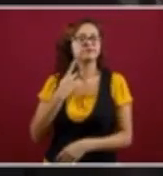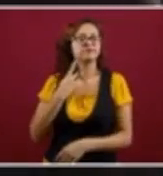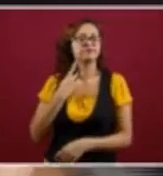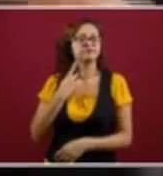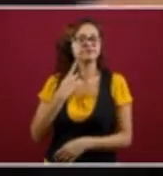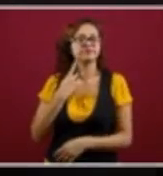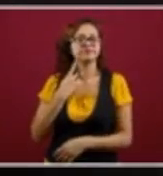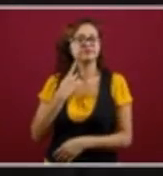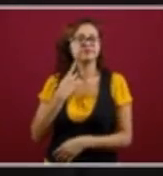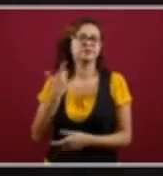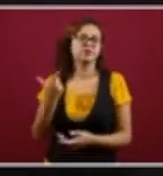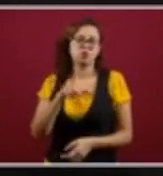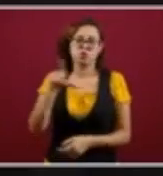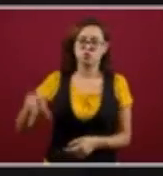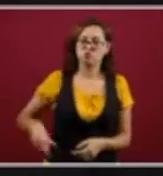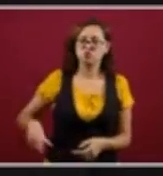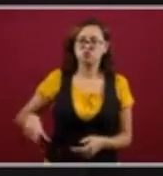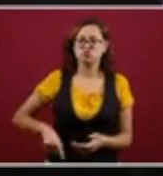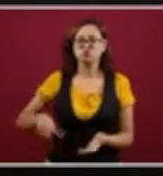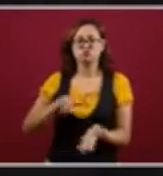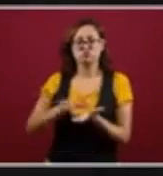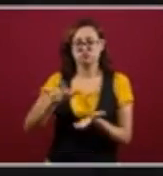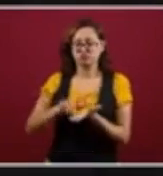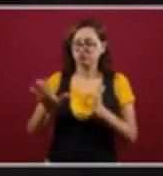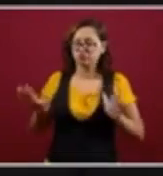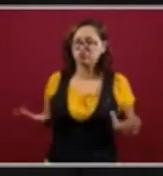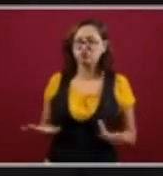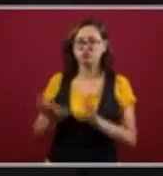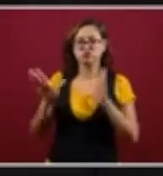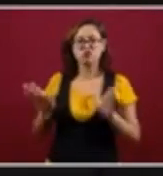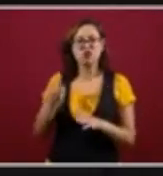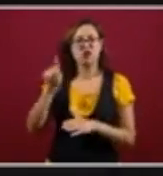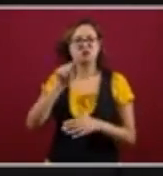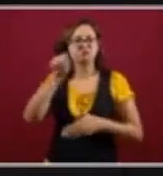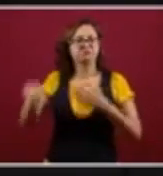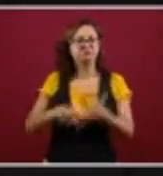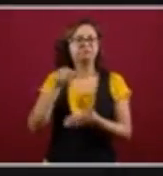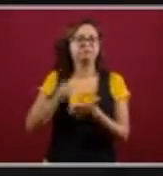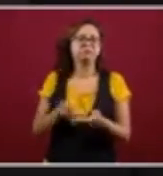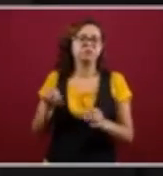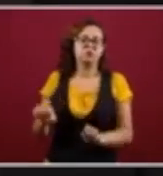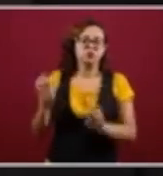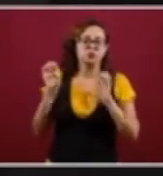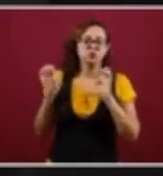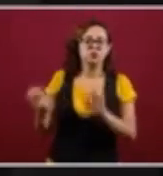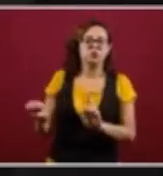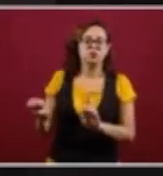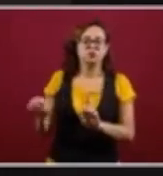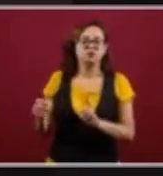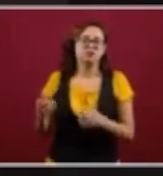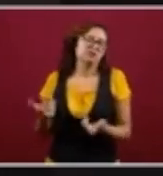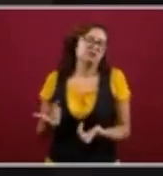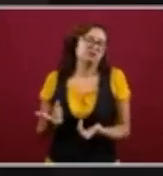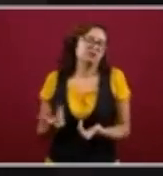con el apoyo de los gobiernos para hacer estos fraccionamientos, y desde luego pues ahí